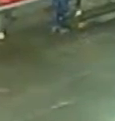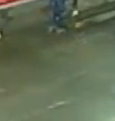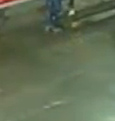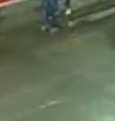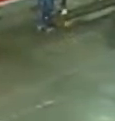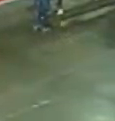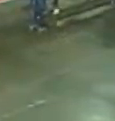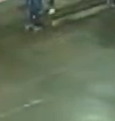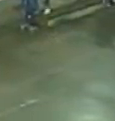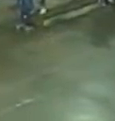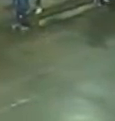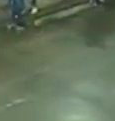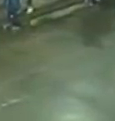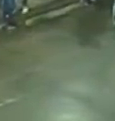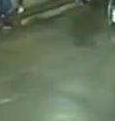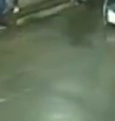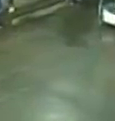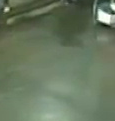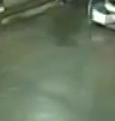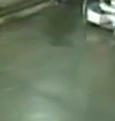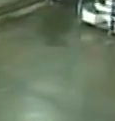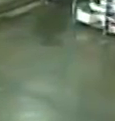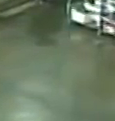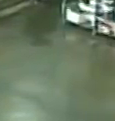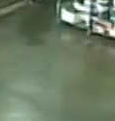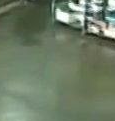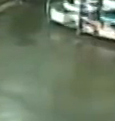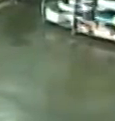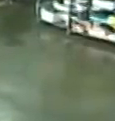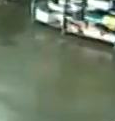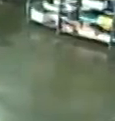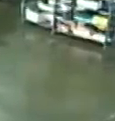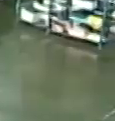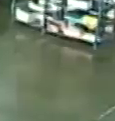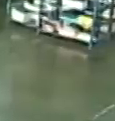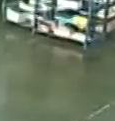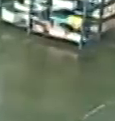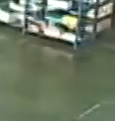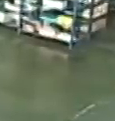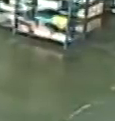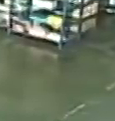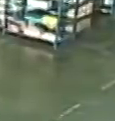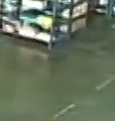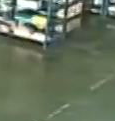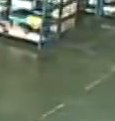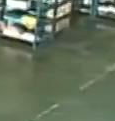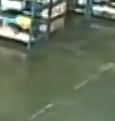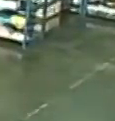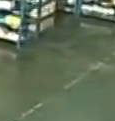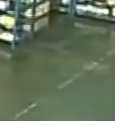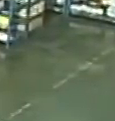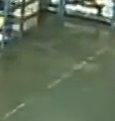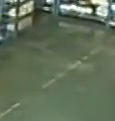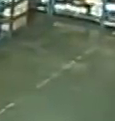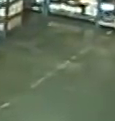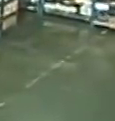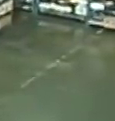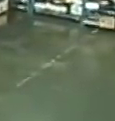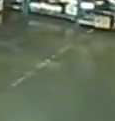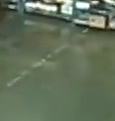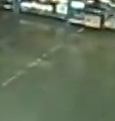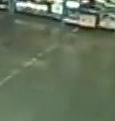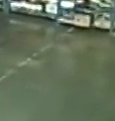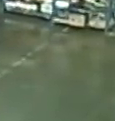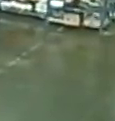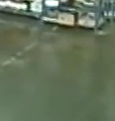esta imponente empresa. Hoy vamos a tratar el motor farmacéutico y además tenemos